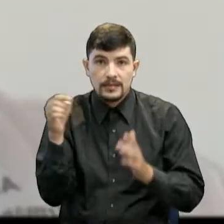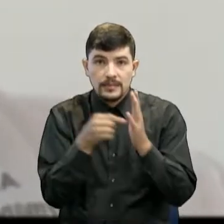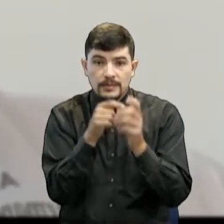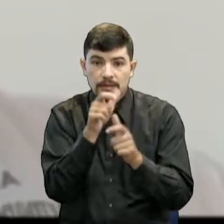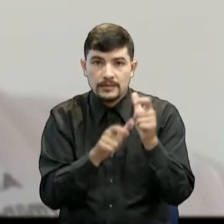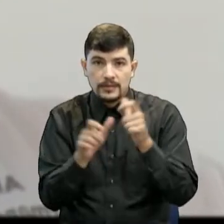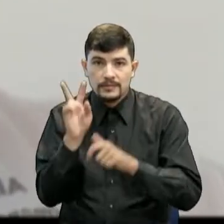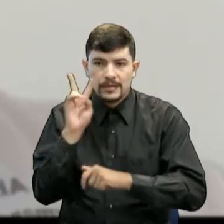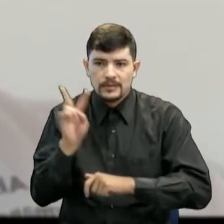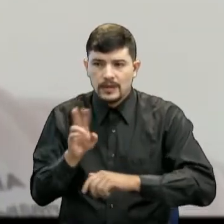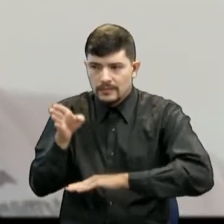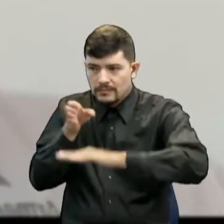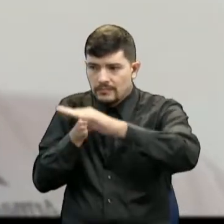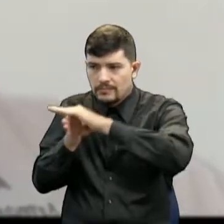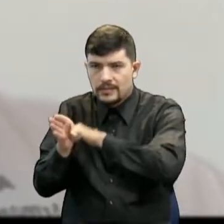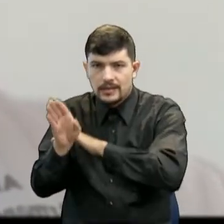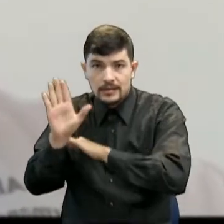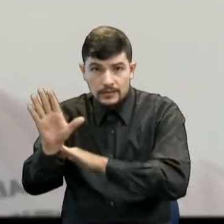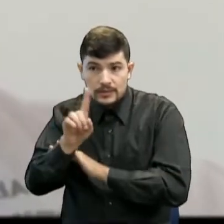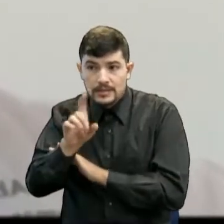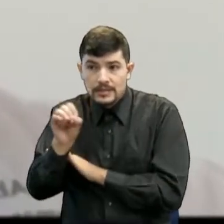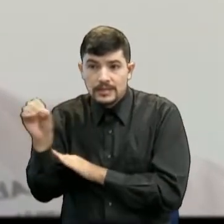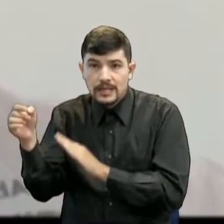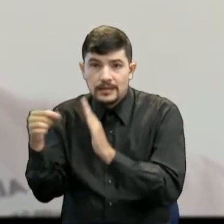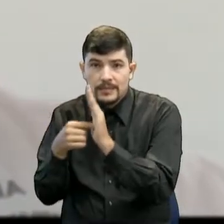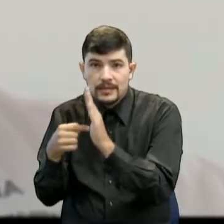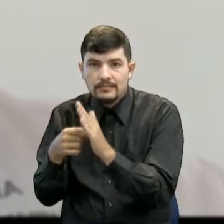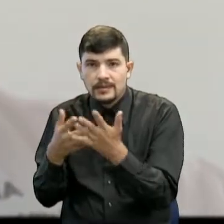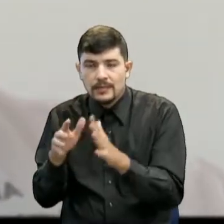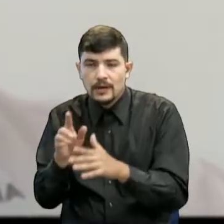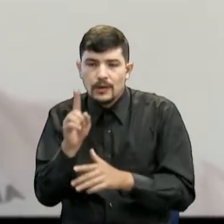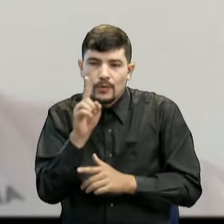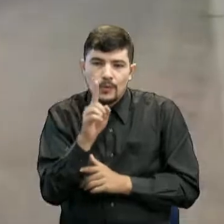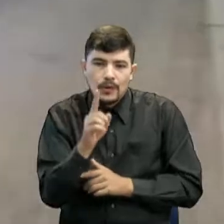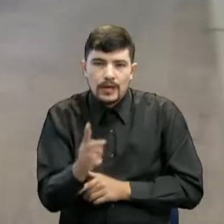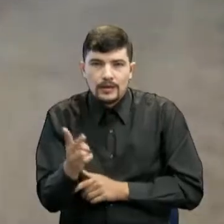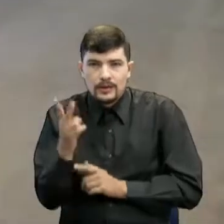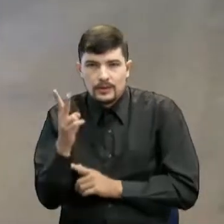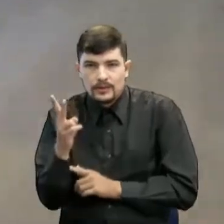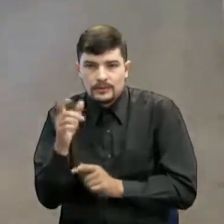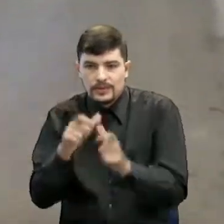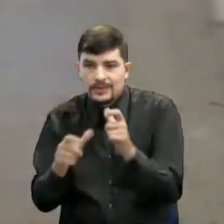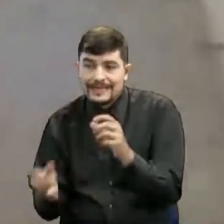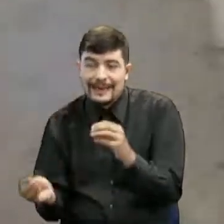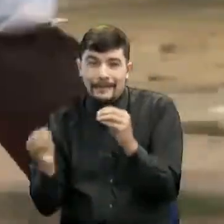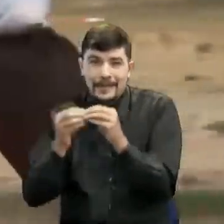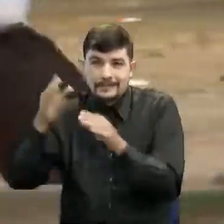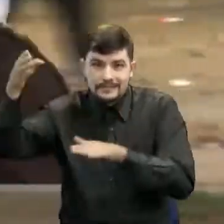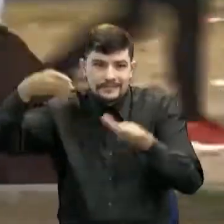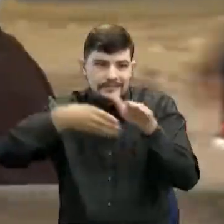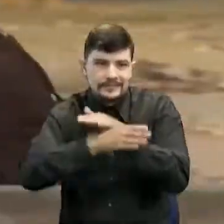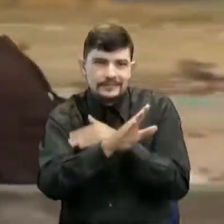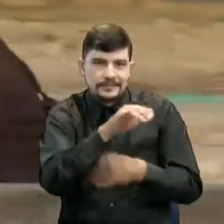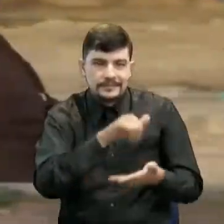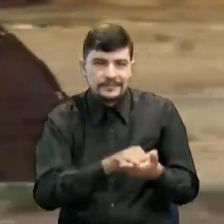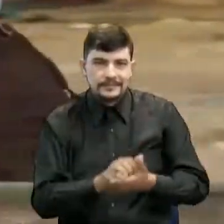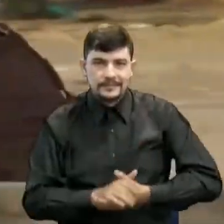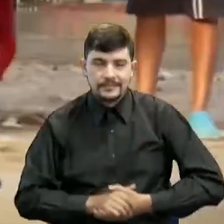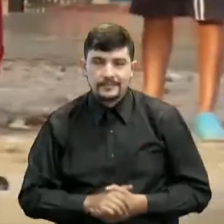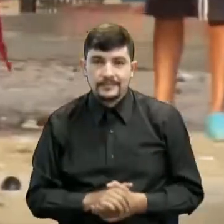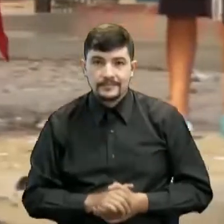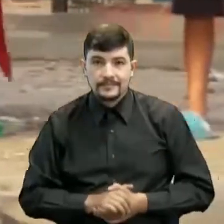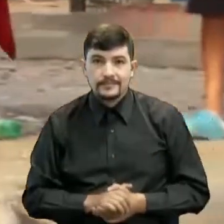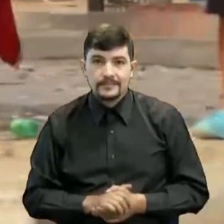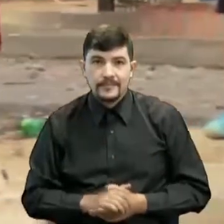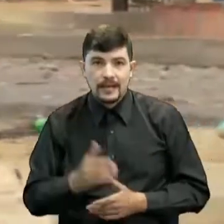y esos 100.000 van a retornar con una o dos personas más según las estadísticas del gobierno nacional hasta junio había